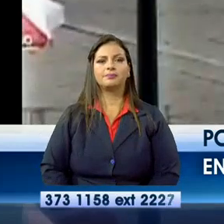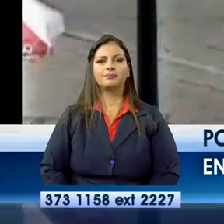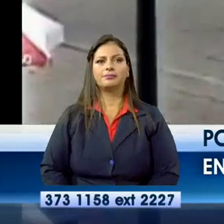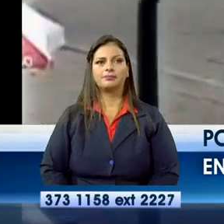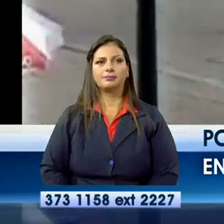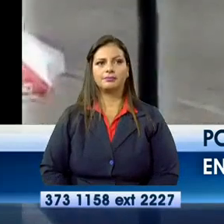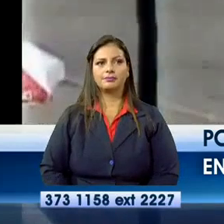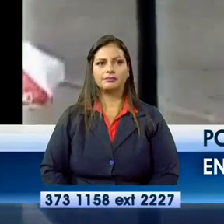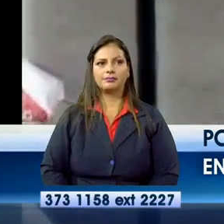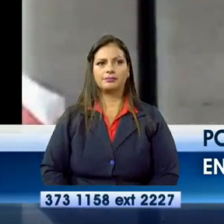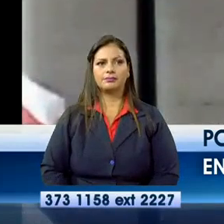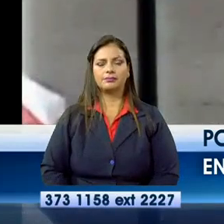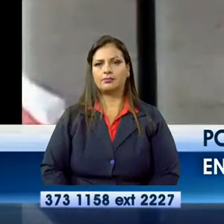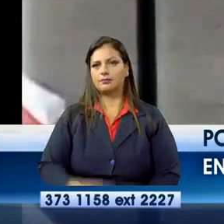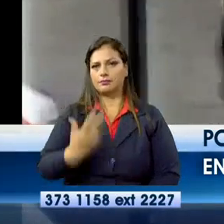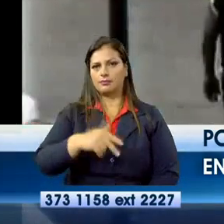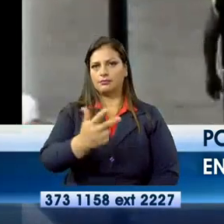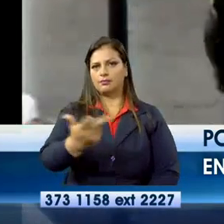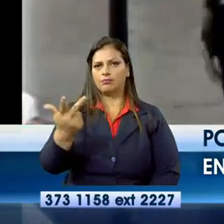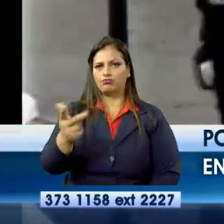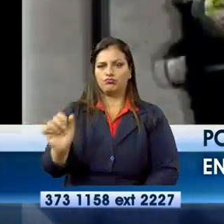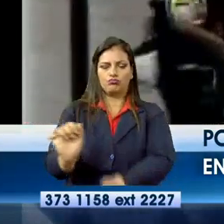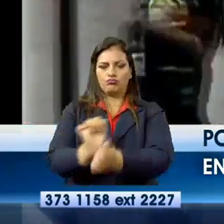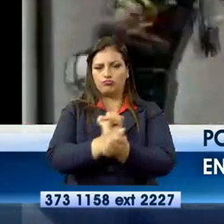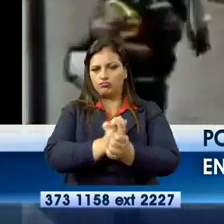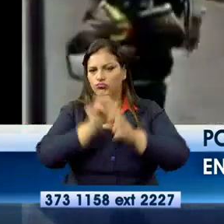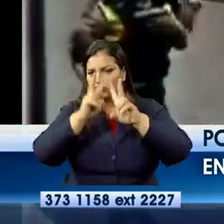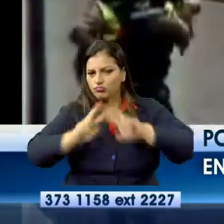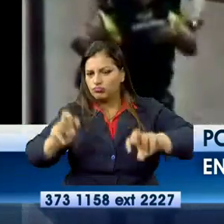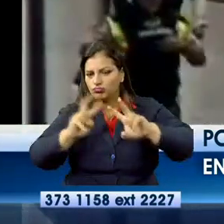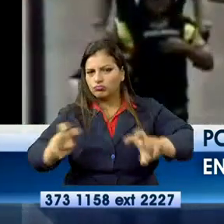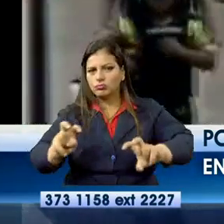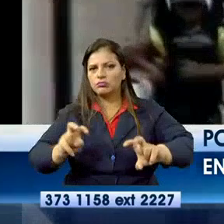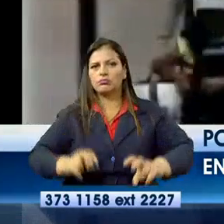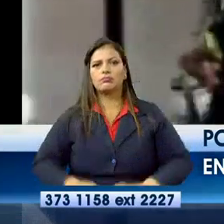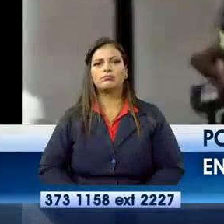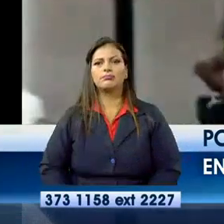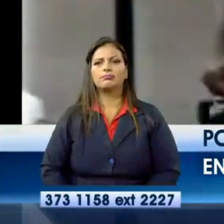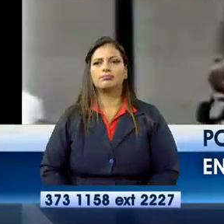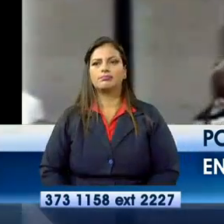Los individuos fueron detenidos para investigaciones, informó Julio César Saona.